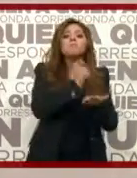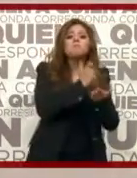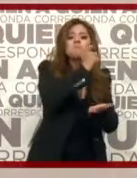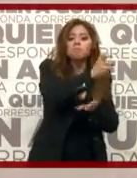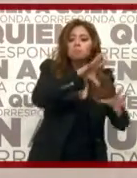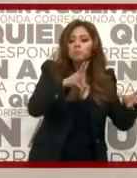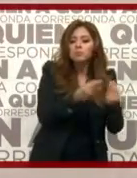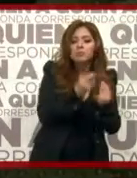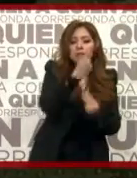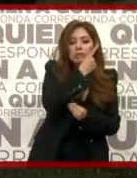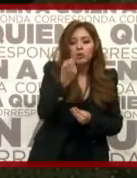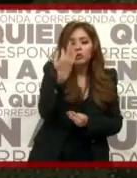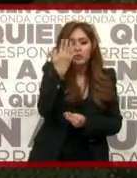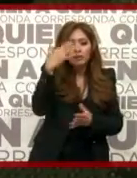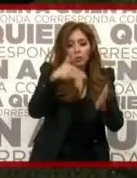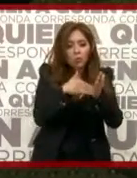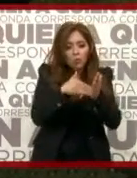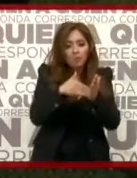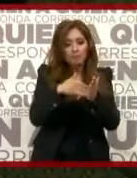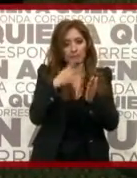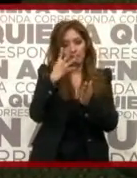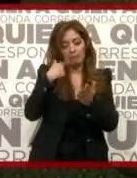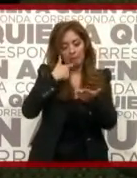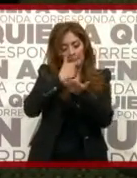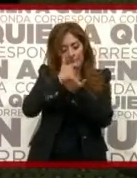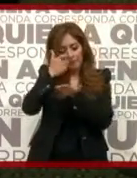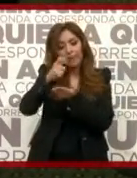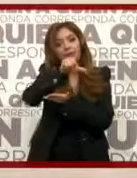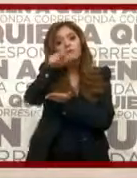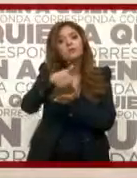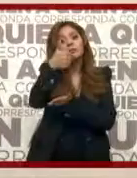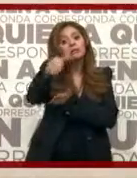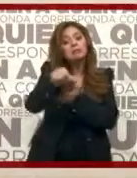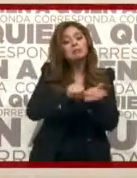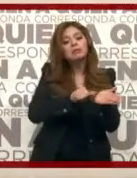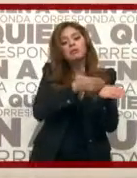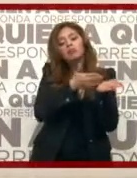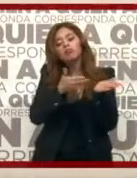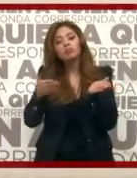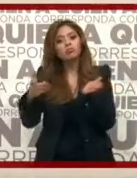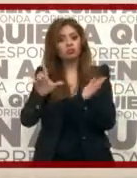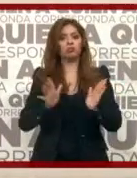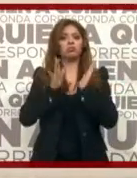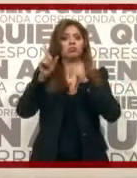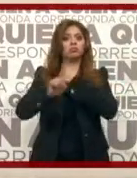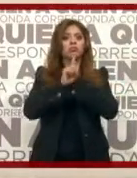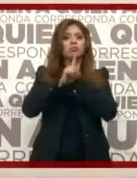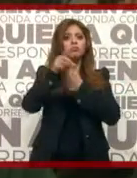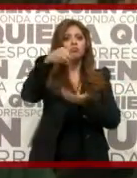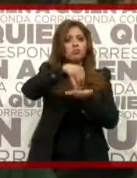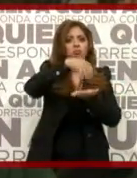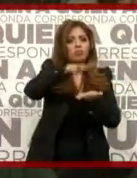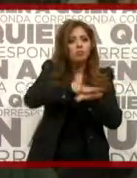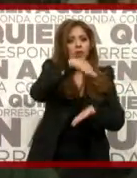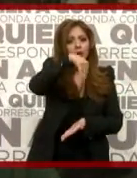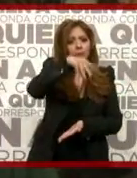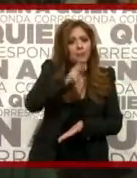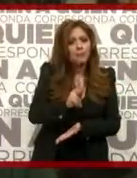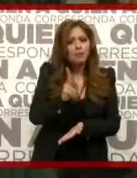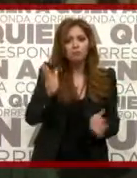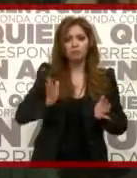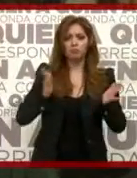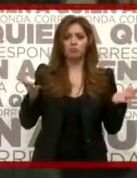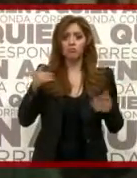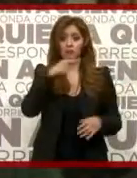contado 154,000 pesos. A los 6 meses de la compra comenzaron los problemas. Le llegó un citatorio del Ministerio Público.